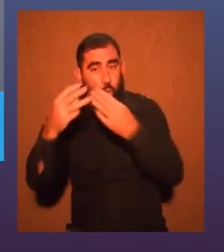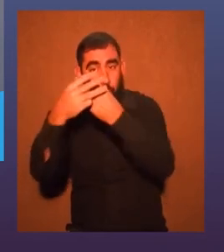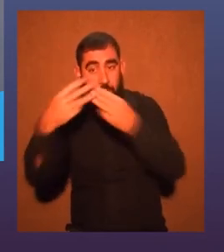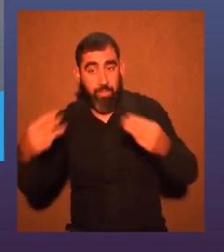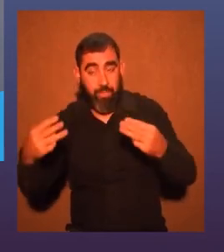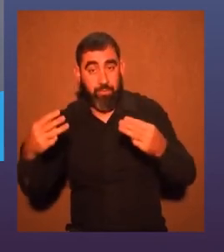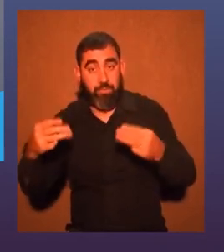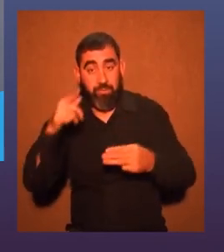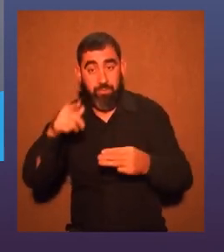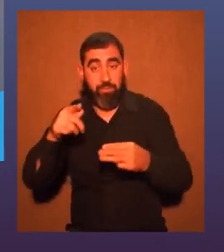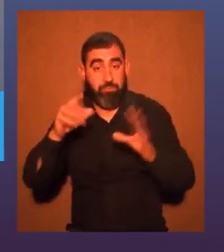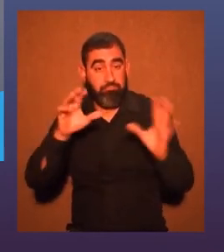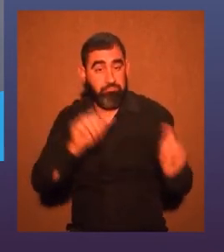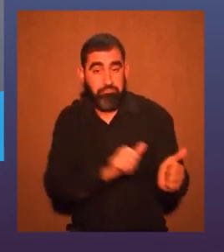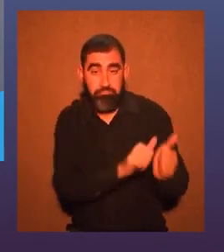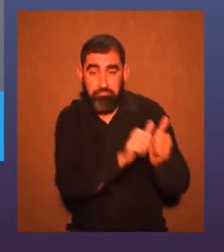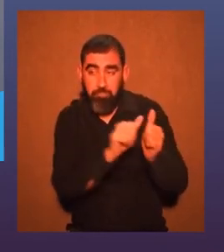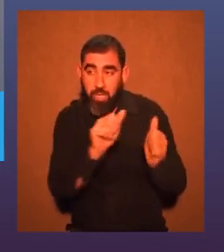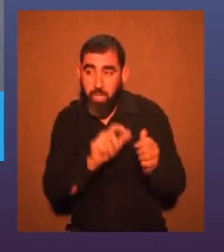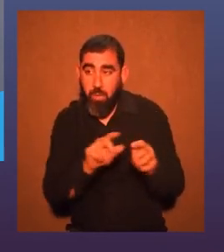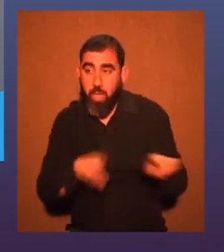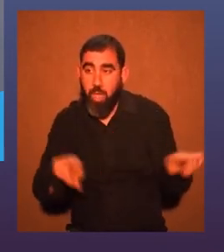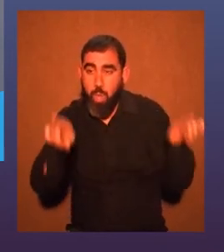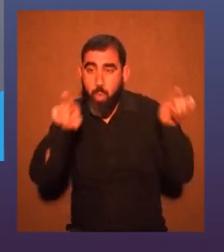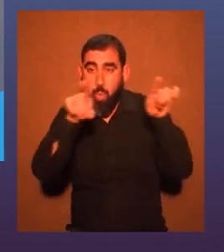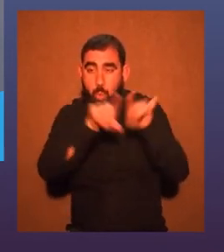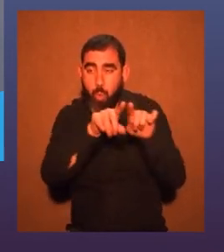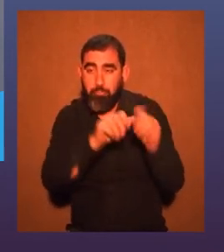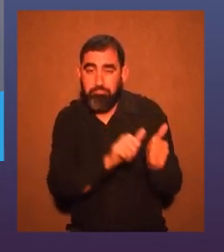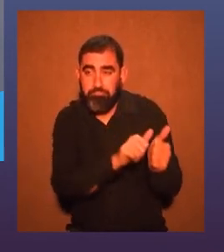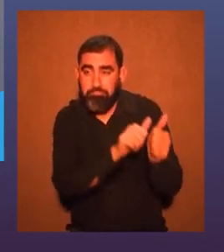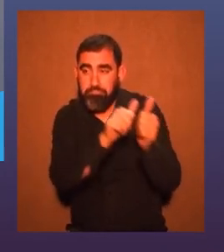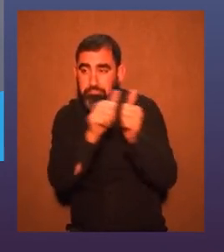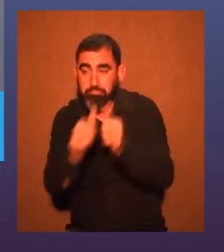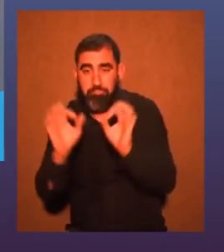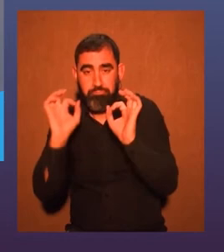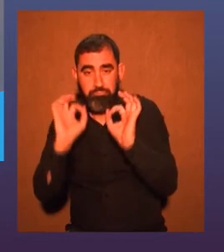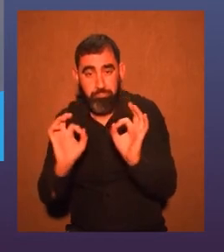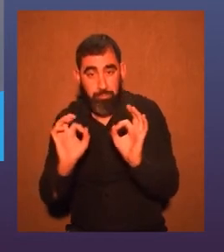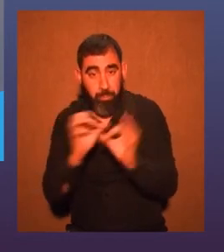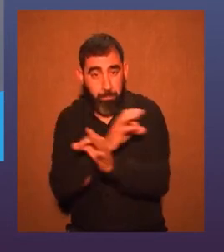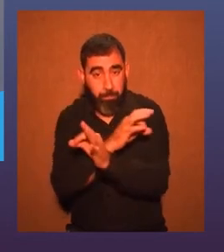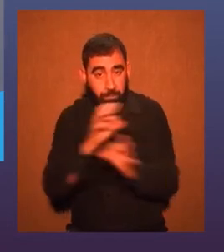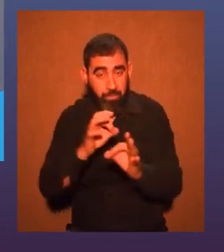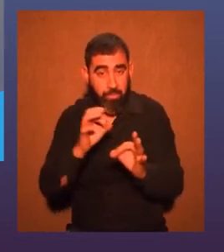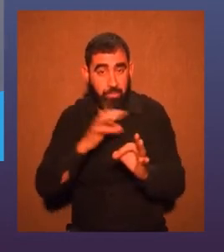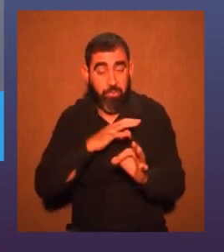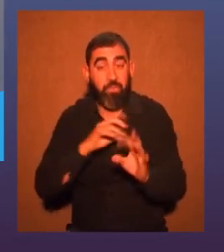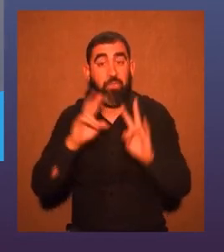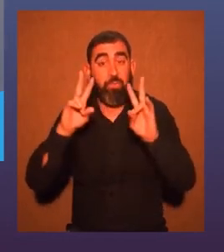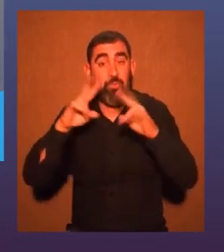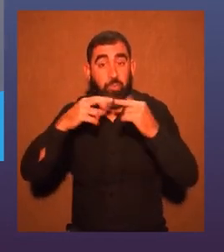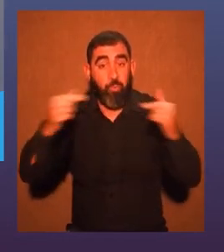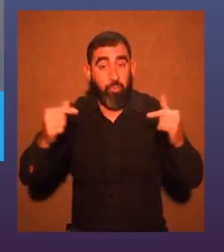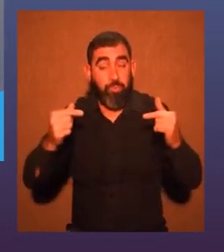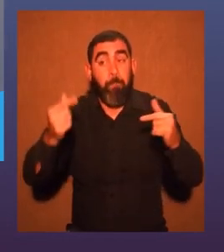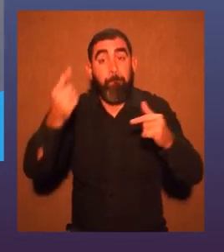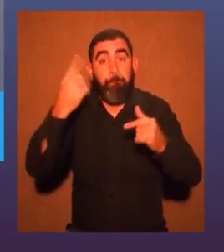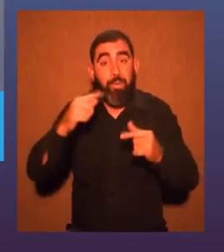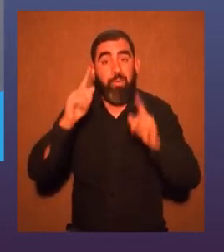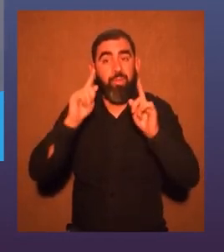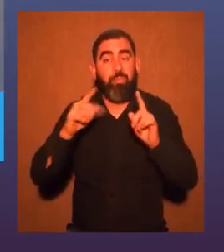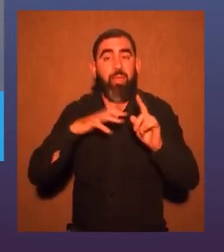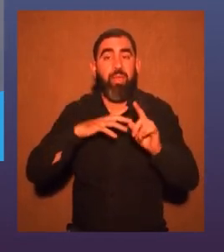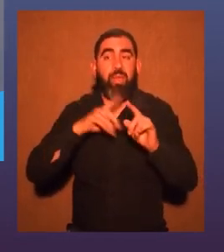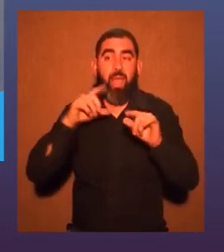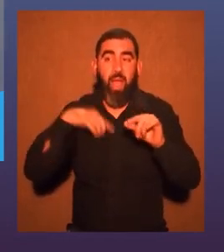que sea armónico y que cumpla con una premisa, digamos, de un espectáculo global, pero está la